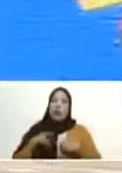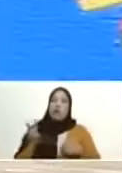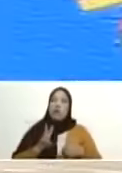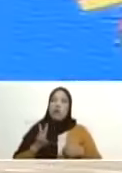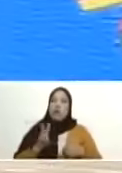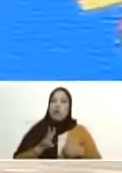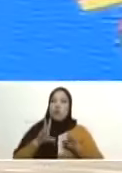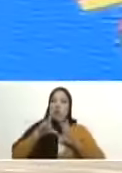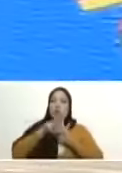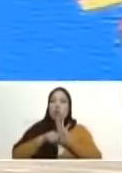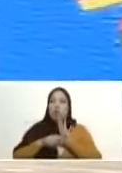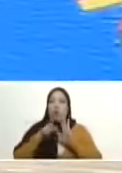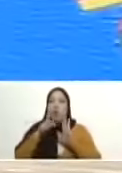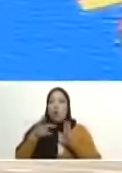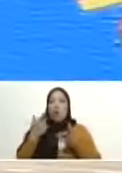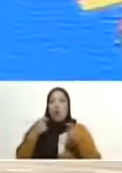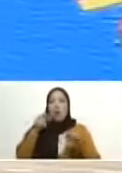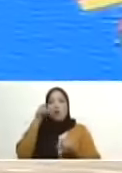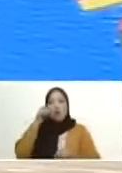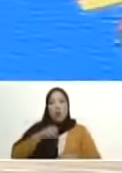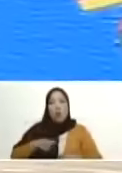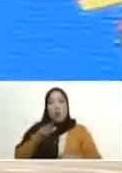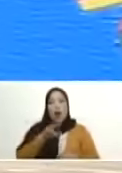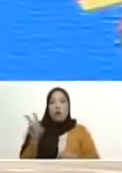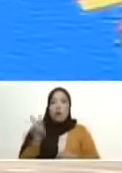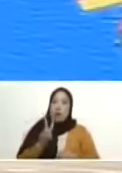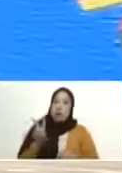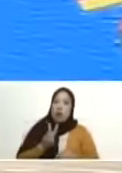de destruir y saquear a nuestro país.